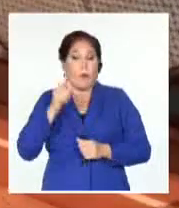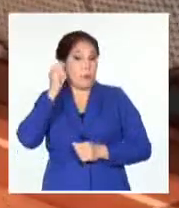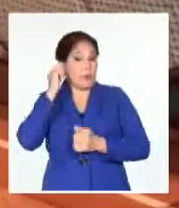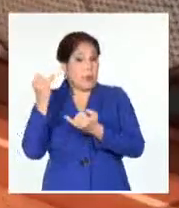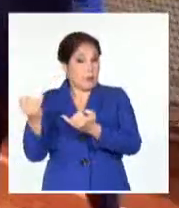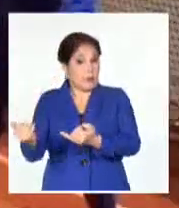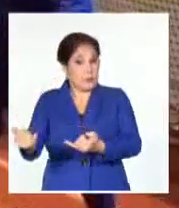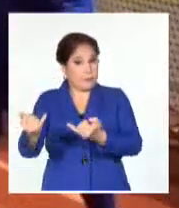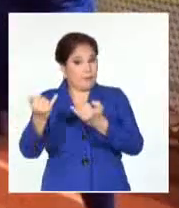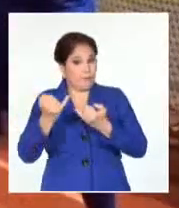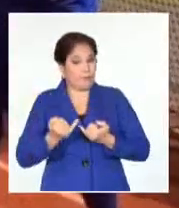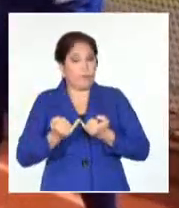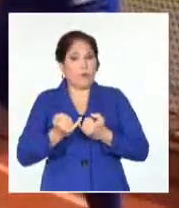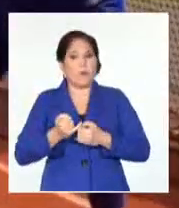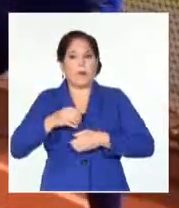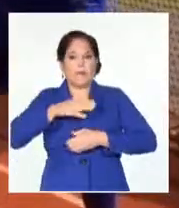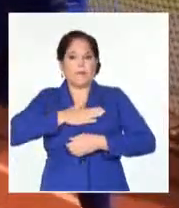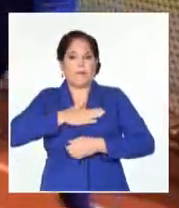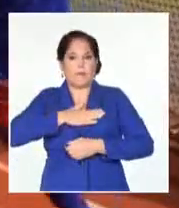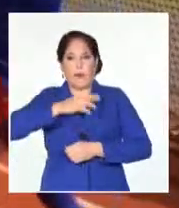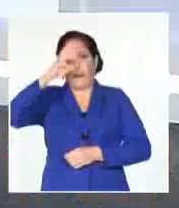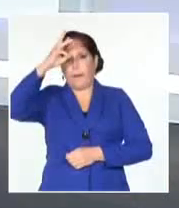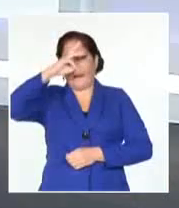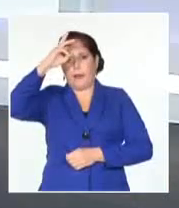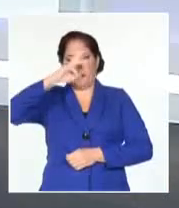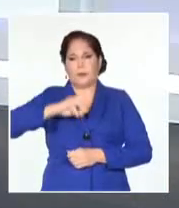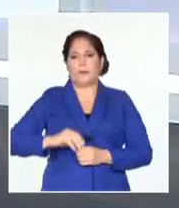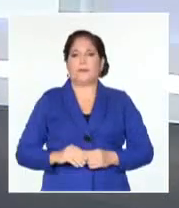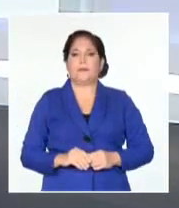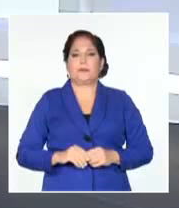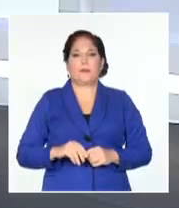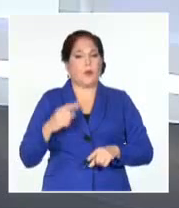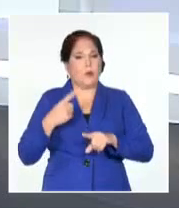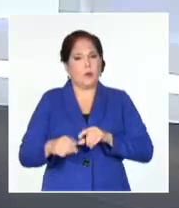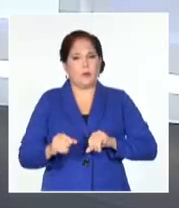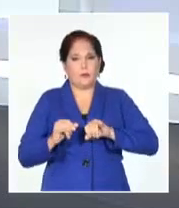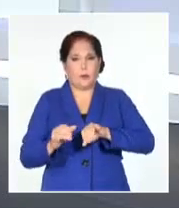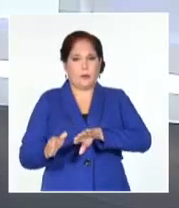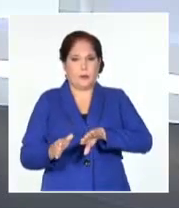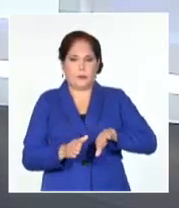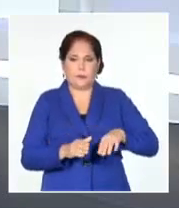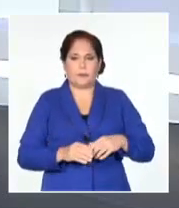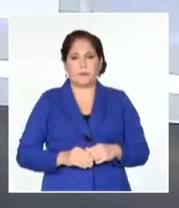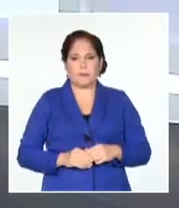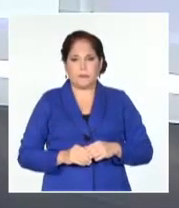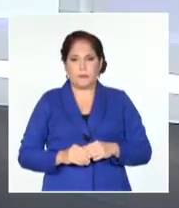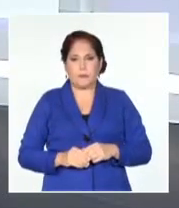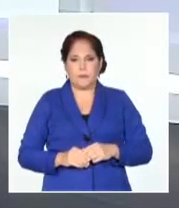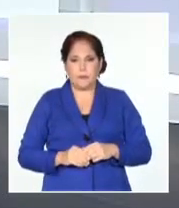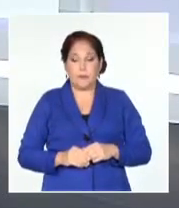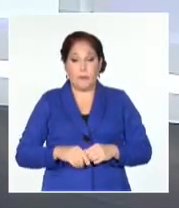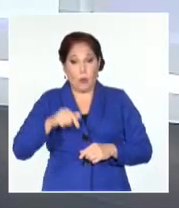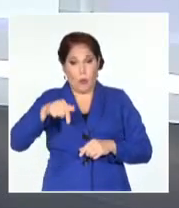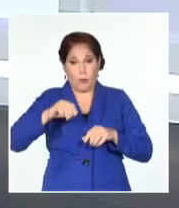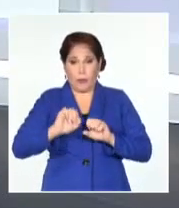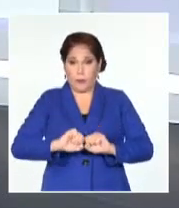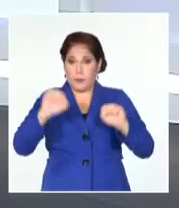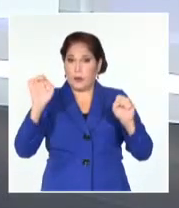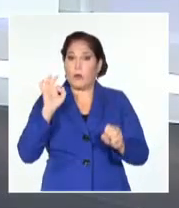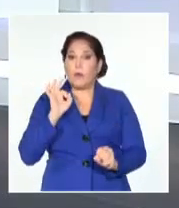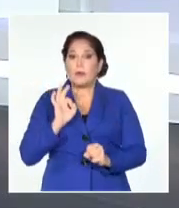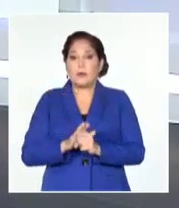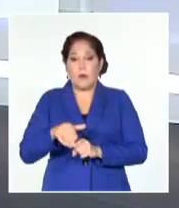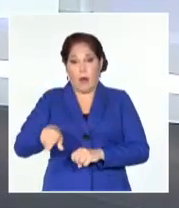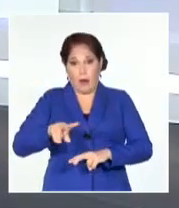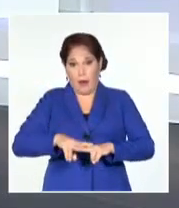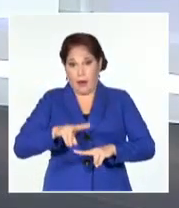Torres Montalbán, Canal Cubano de Noticias. Siguiendo con nuestro deporte nacional, esta mañana comenzó aquí en La Habana